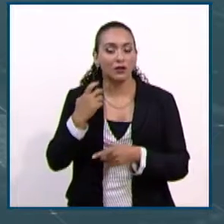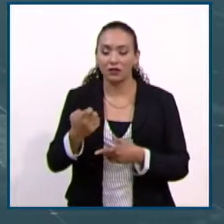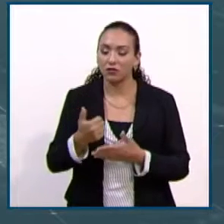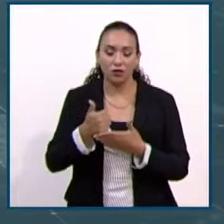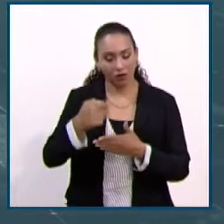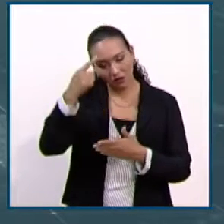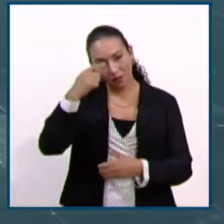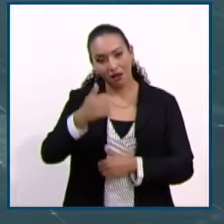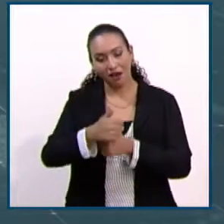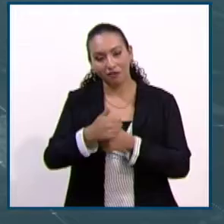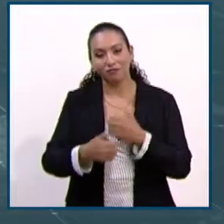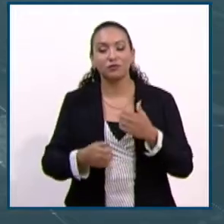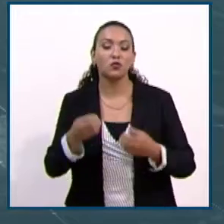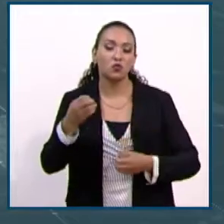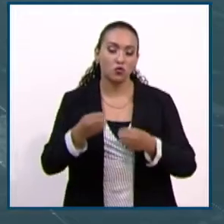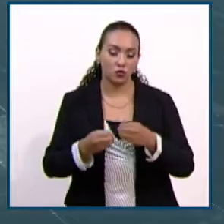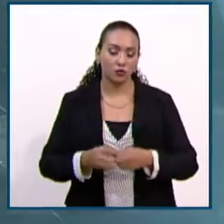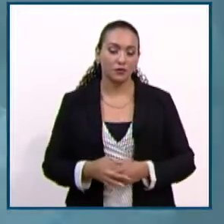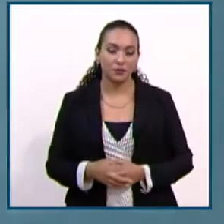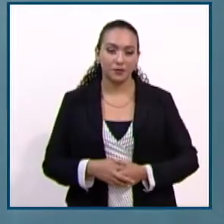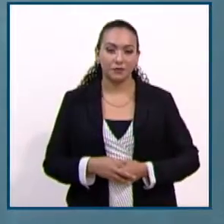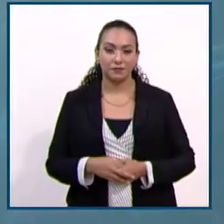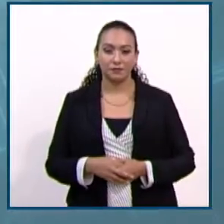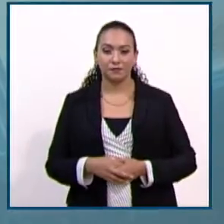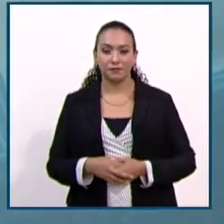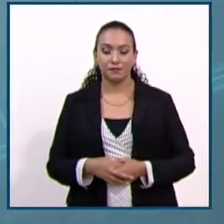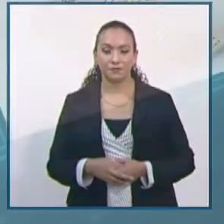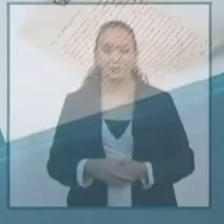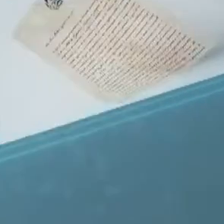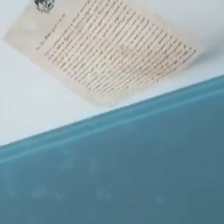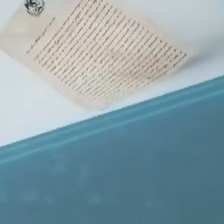carrera judicial, advierte la JUFED.